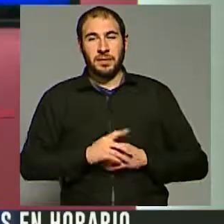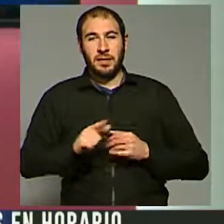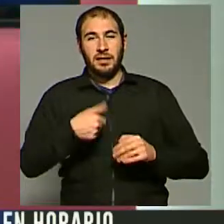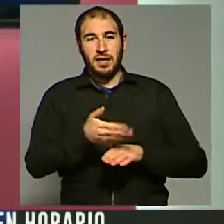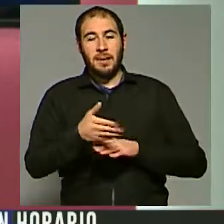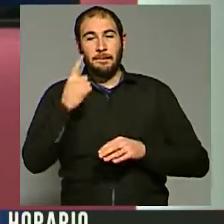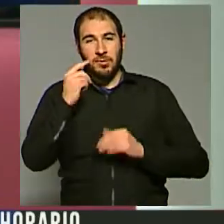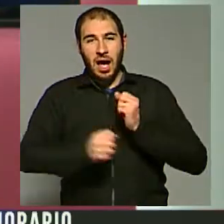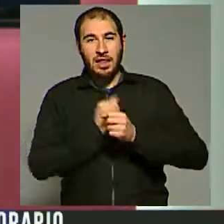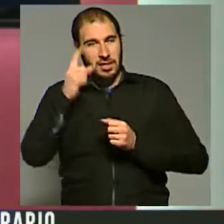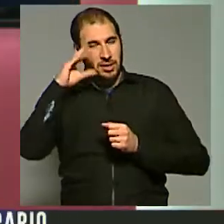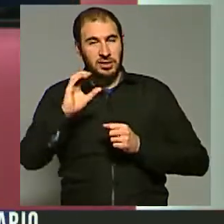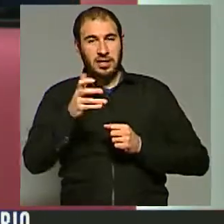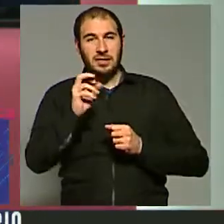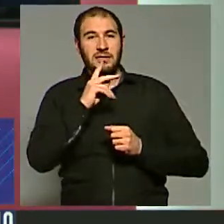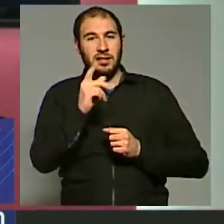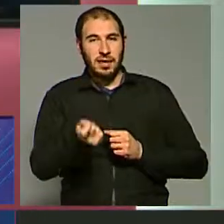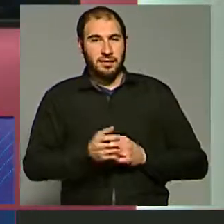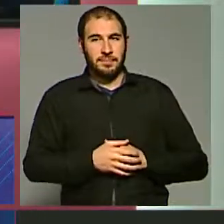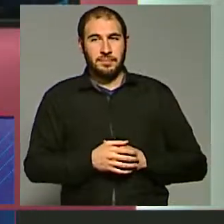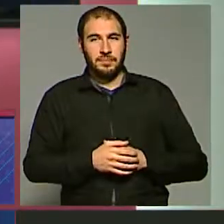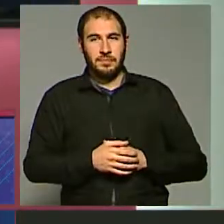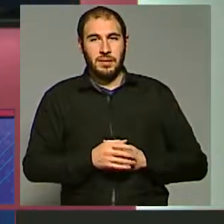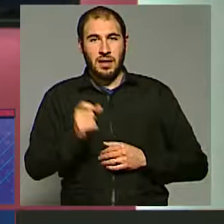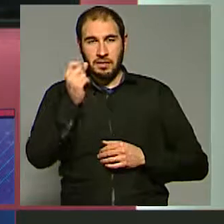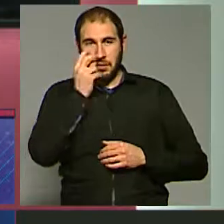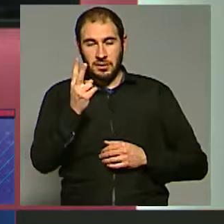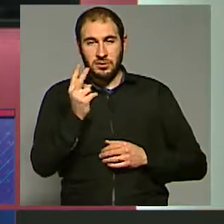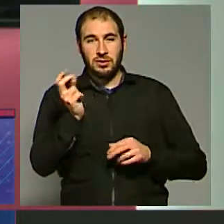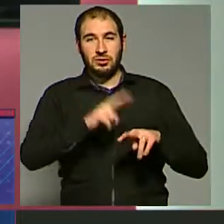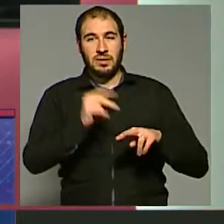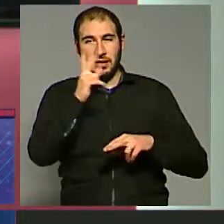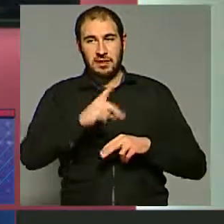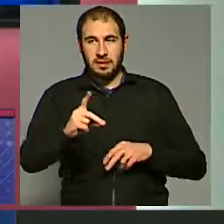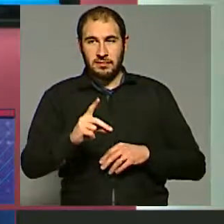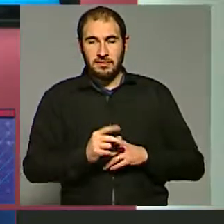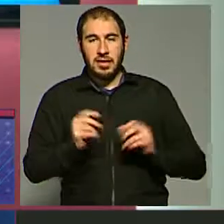Seguimos en vivo hasta las 22 por el canal 30 de la Televisión Digital Abierta. 22 en Super Canal